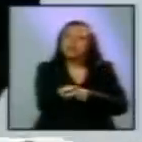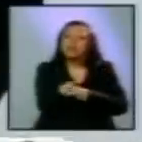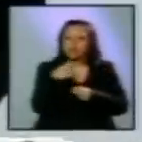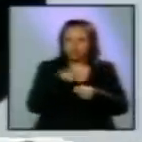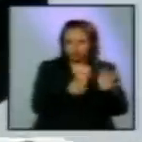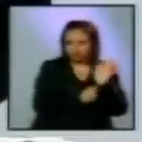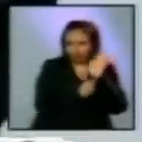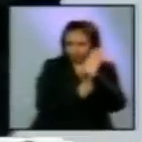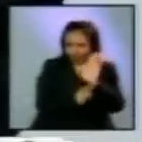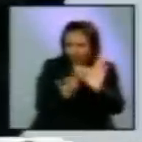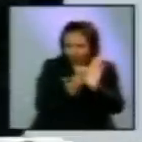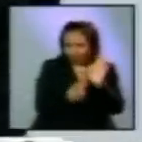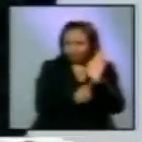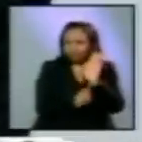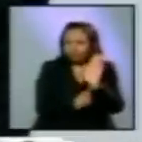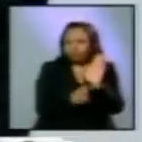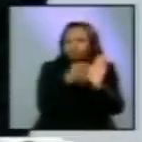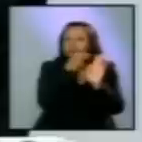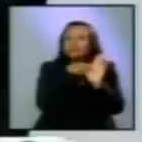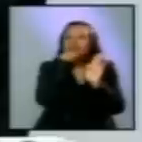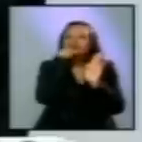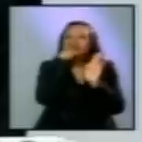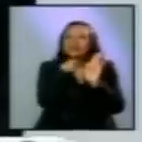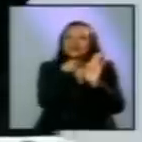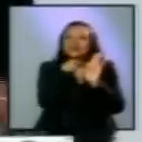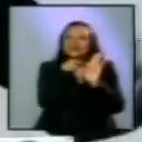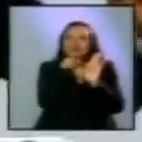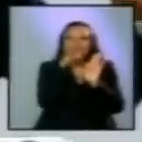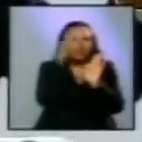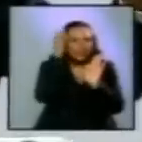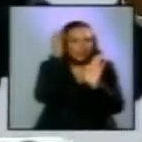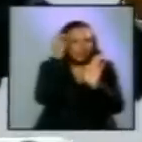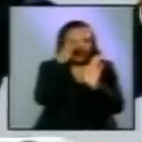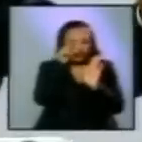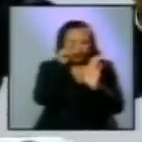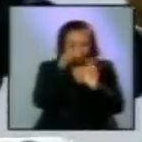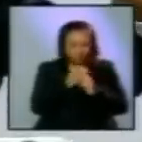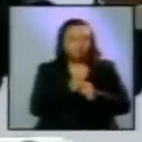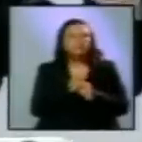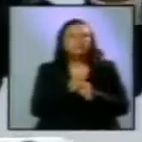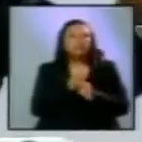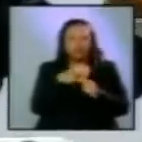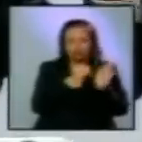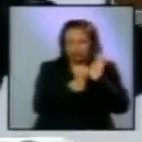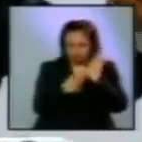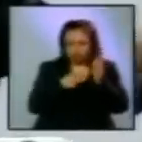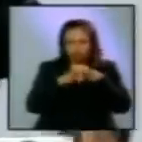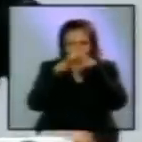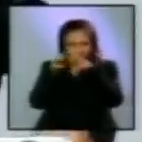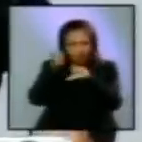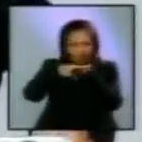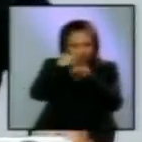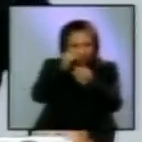justamente lo que voy a mostrar en este momento. Usted estaba en Hidalgo. Y como esta, le voy a entregar un legajo donde a través del